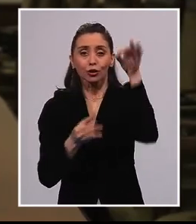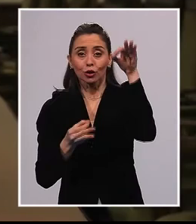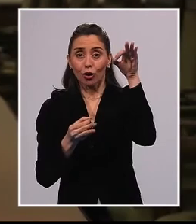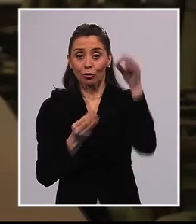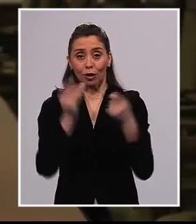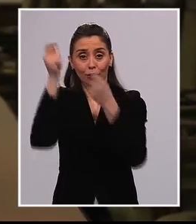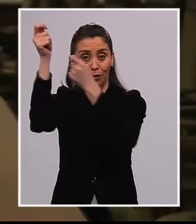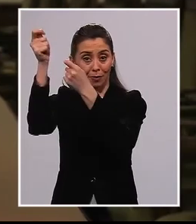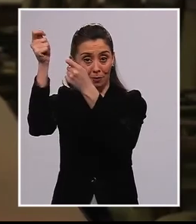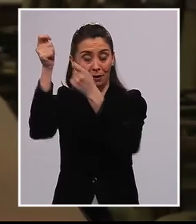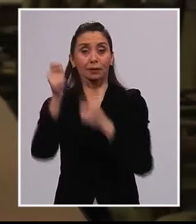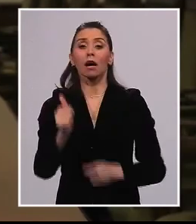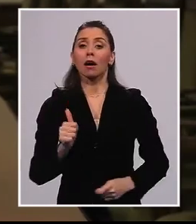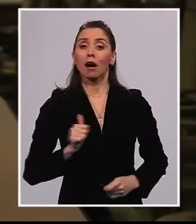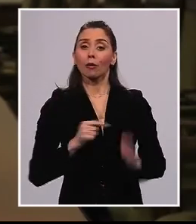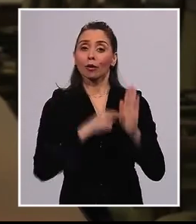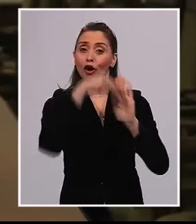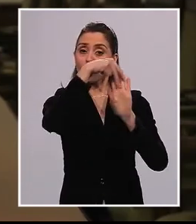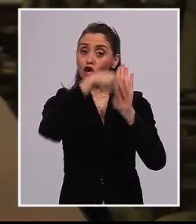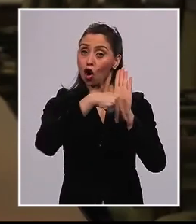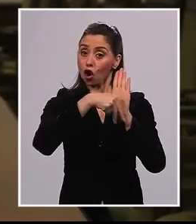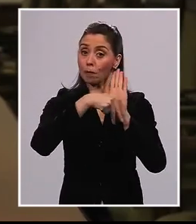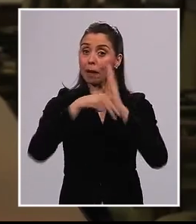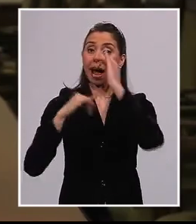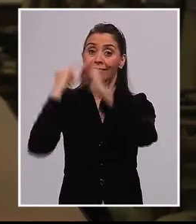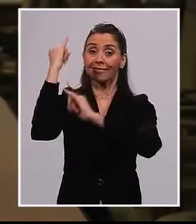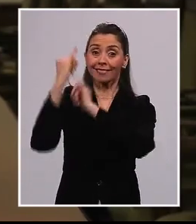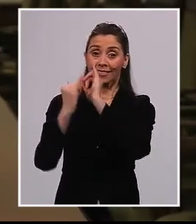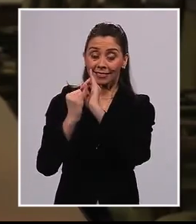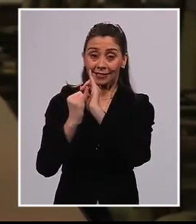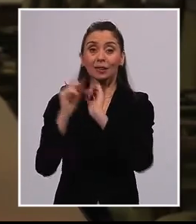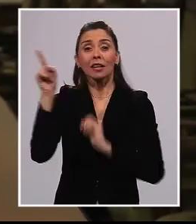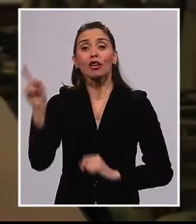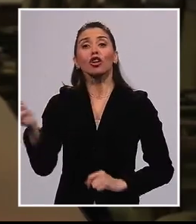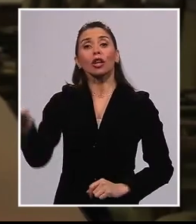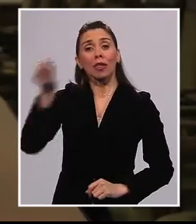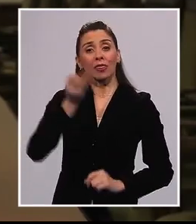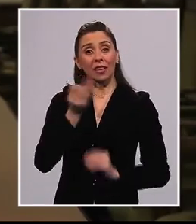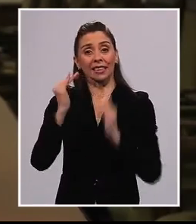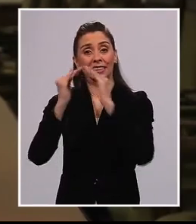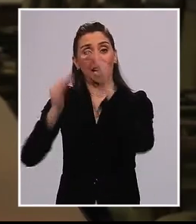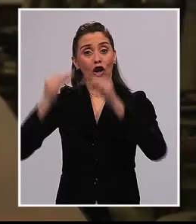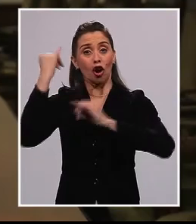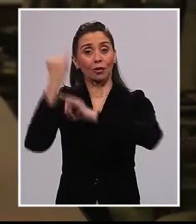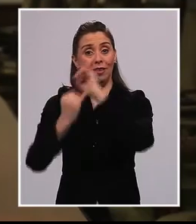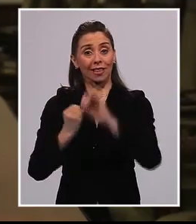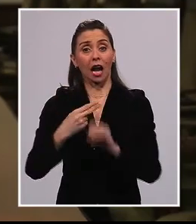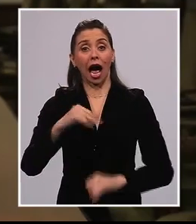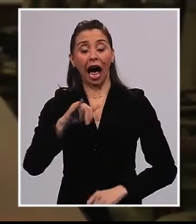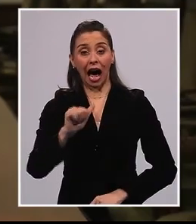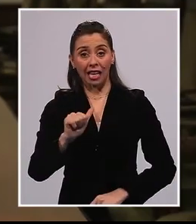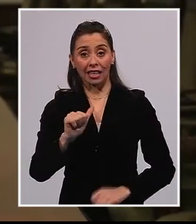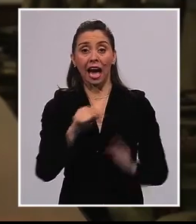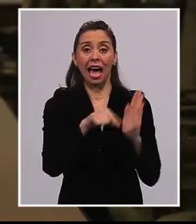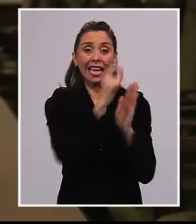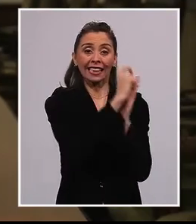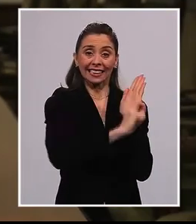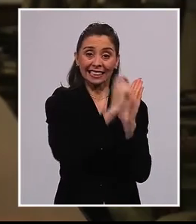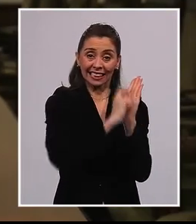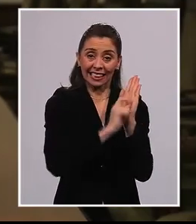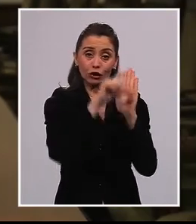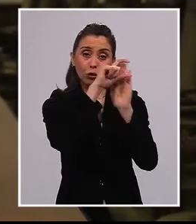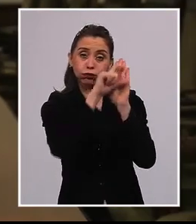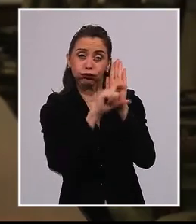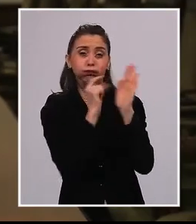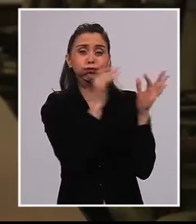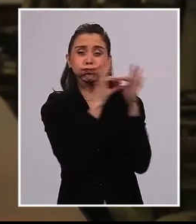informarles que de acuerdo a las normas aplicables en estos casos y según indicaciones de la corte internacional de la haya los escritos y argumentos